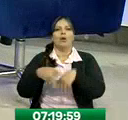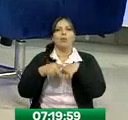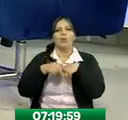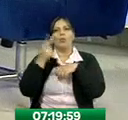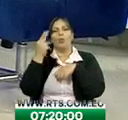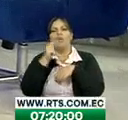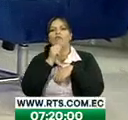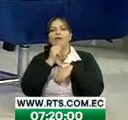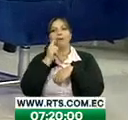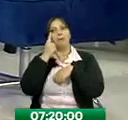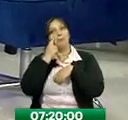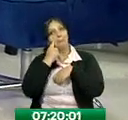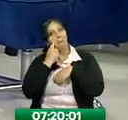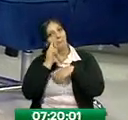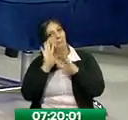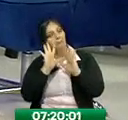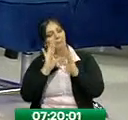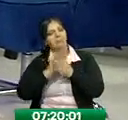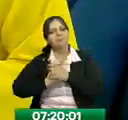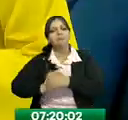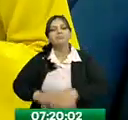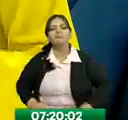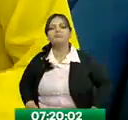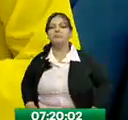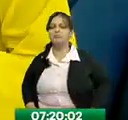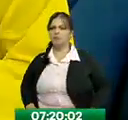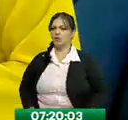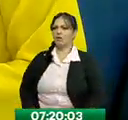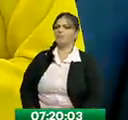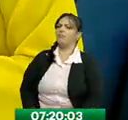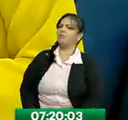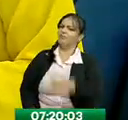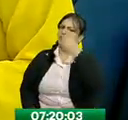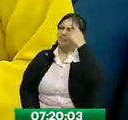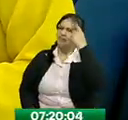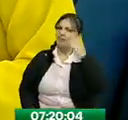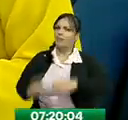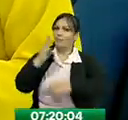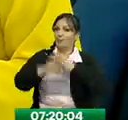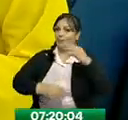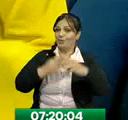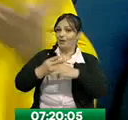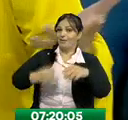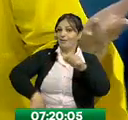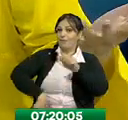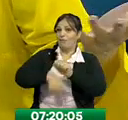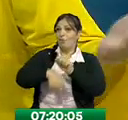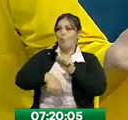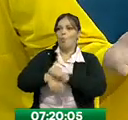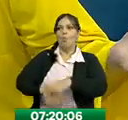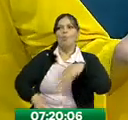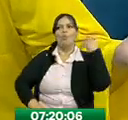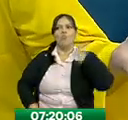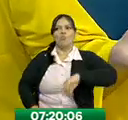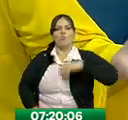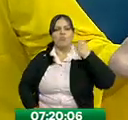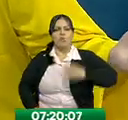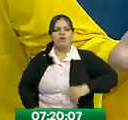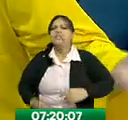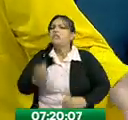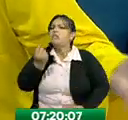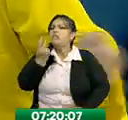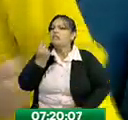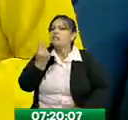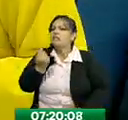la capacidad, la logística, los recursos para poder albergar a deportistas de todo